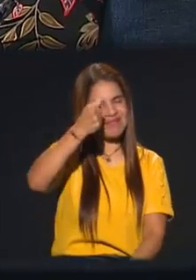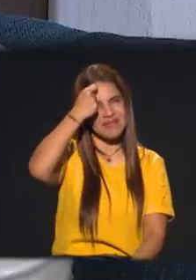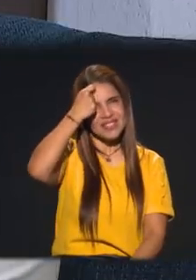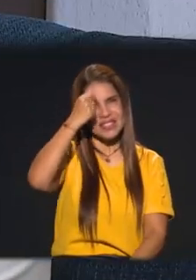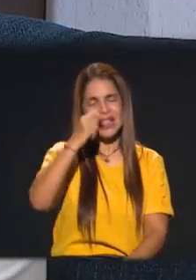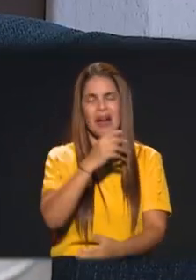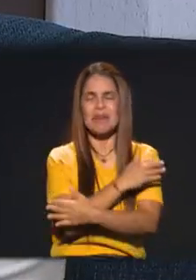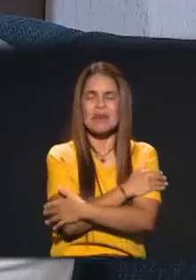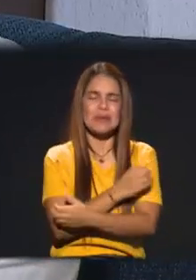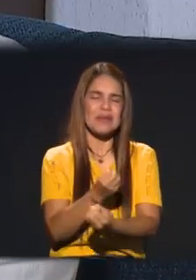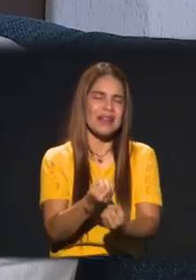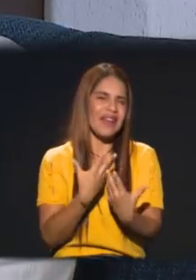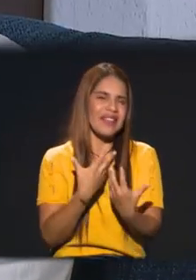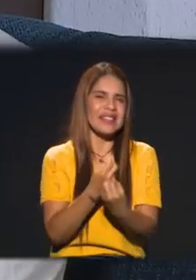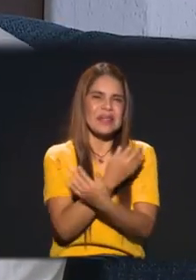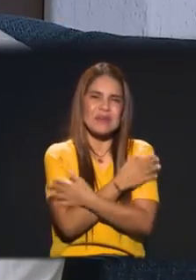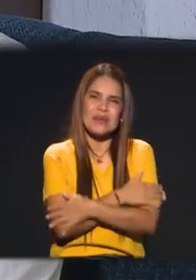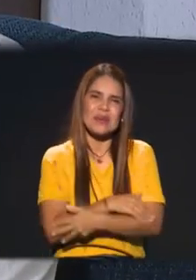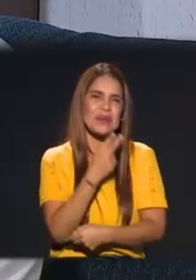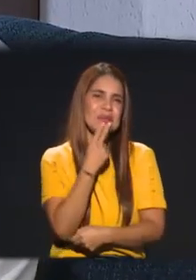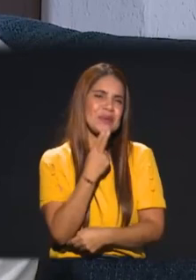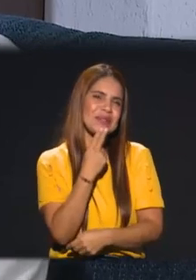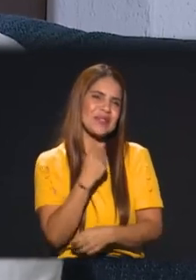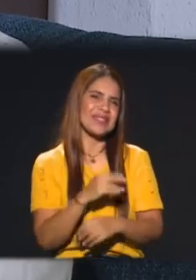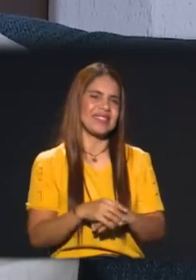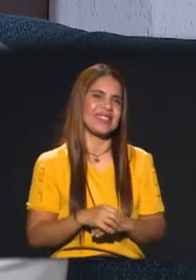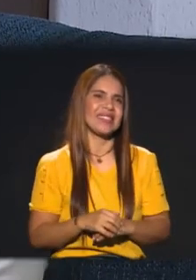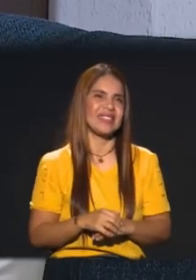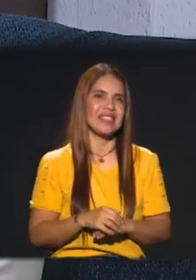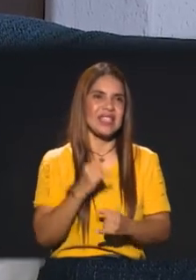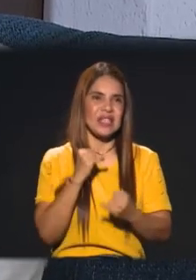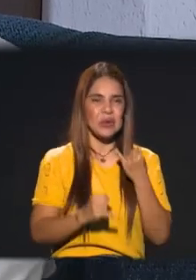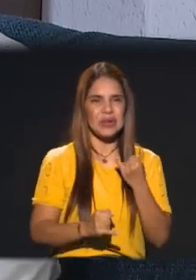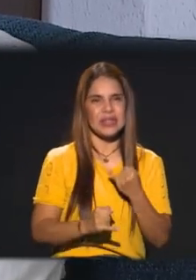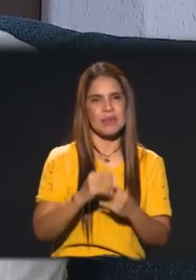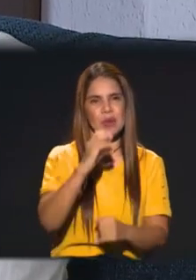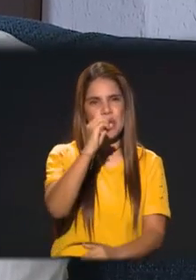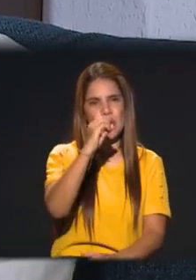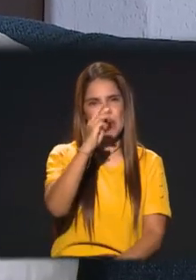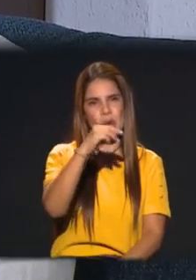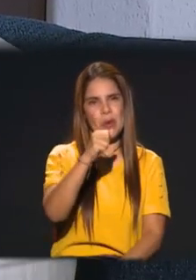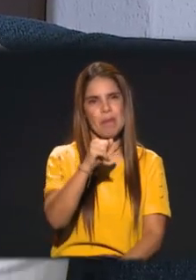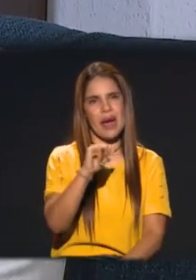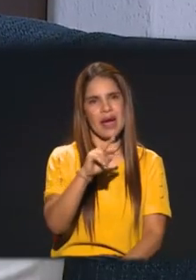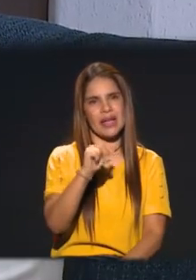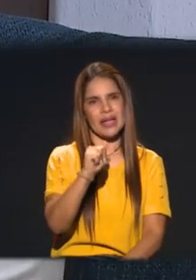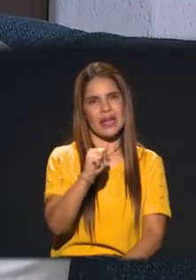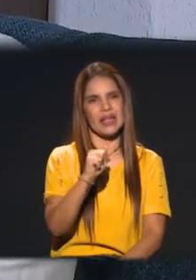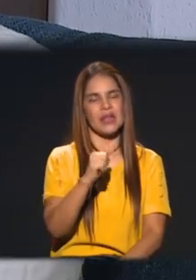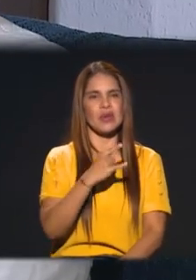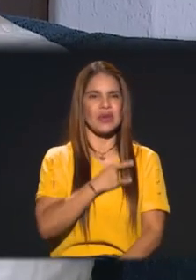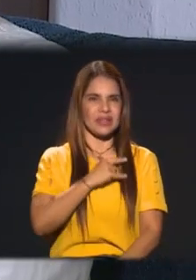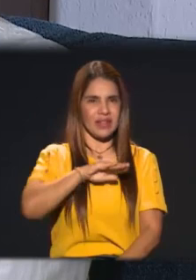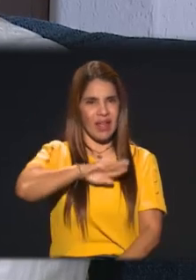porque era muy afectuosa, era muy cariñosa. Y por último, mi profesora Mayra Aristizal de la Universidad de